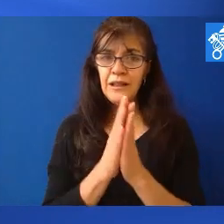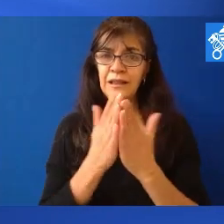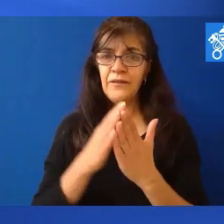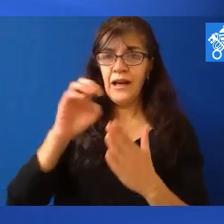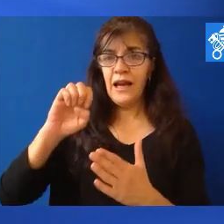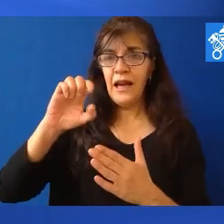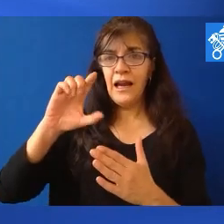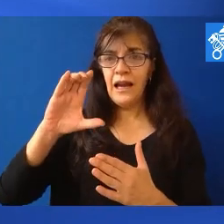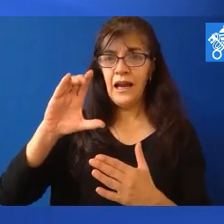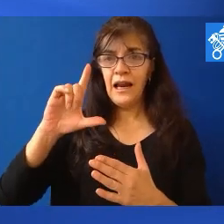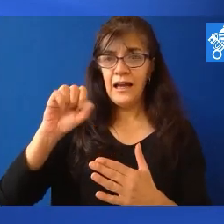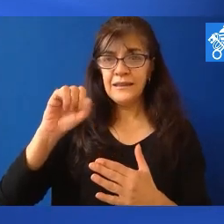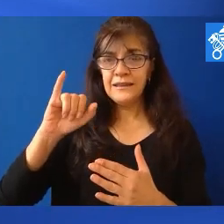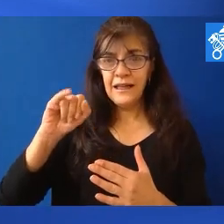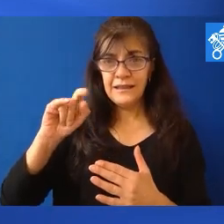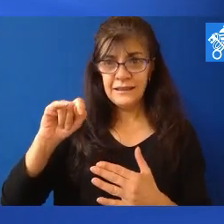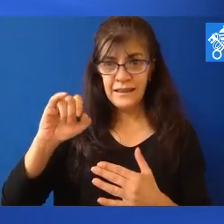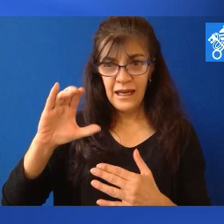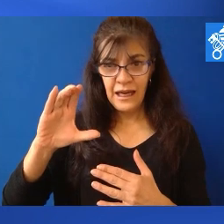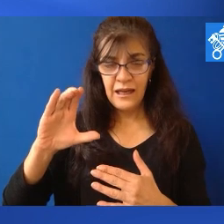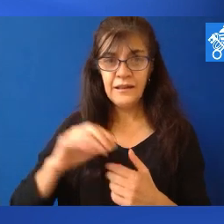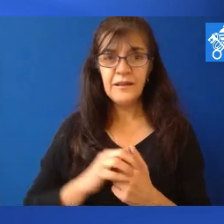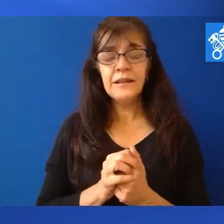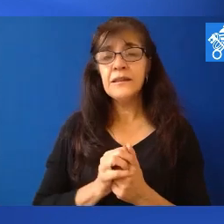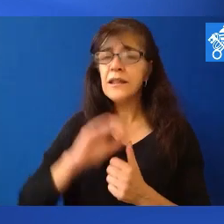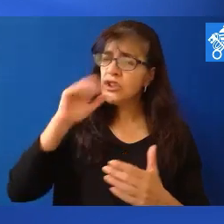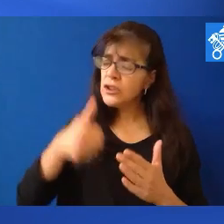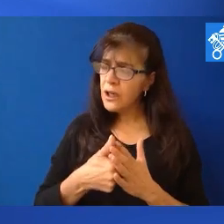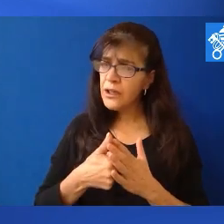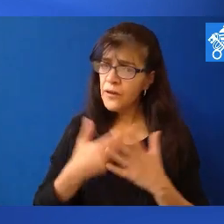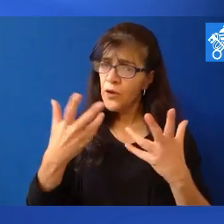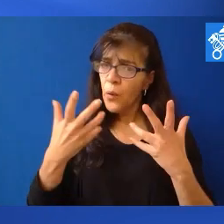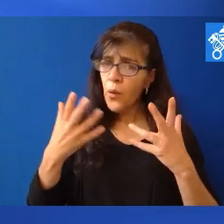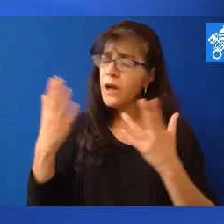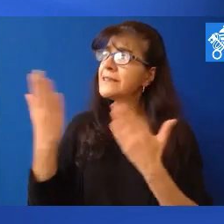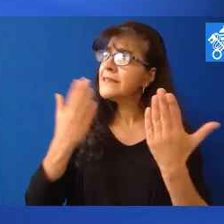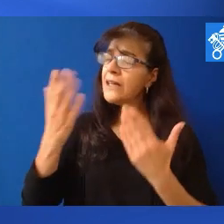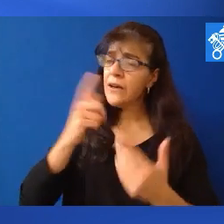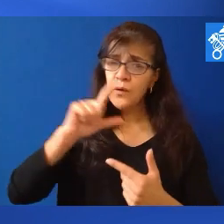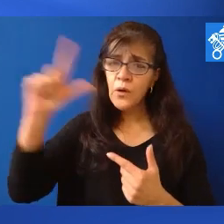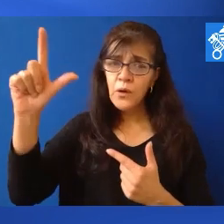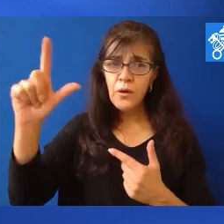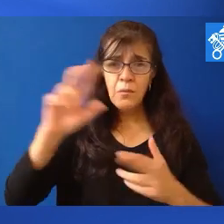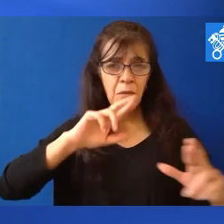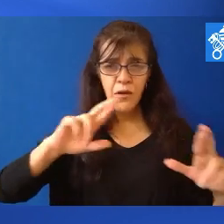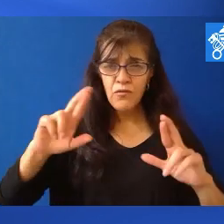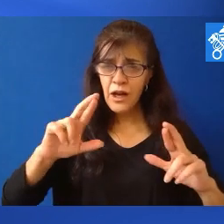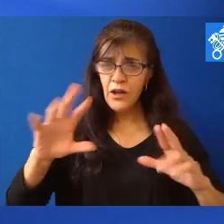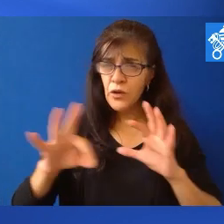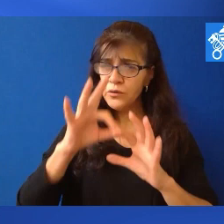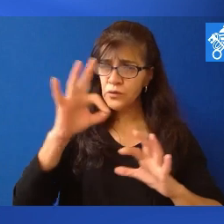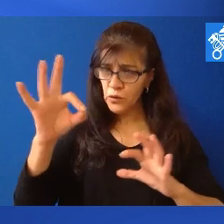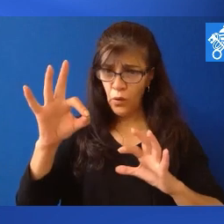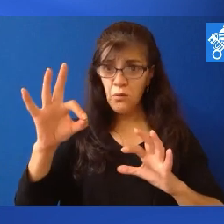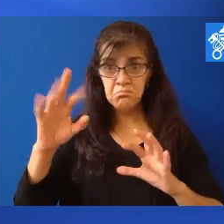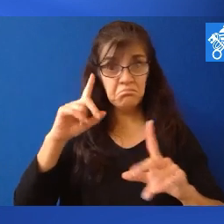Lectura del libro del Eclesiástico. Hijo, si te decides a servir al Señor,